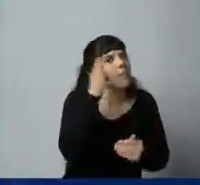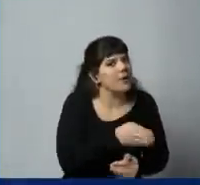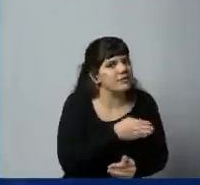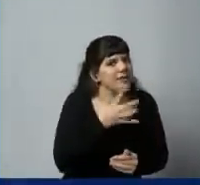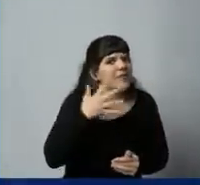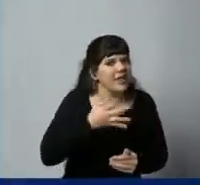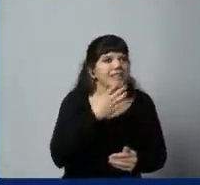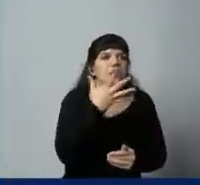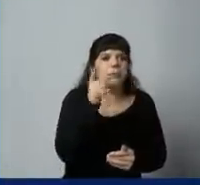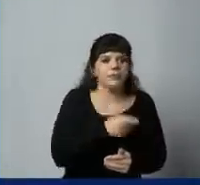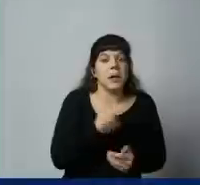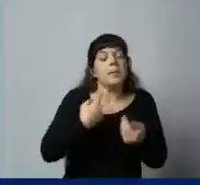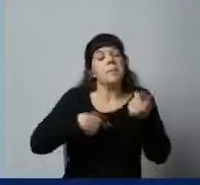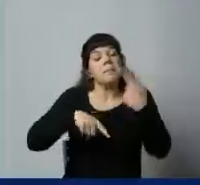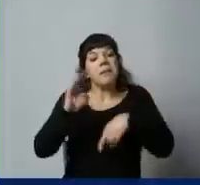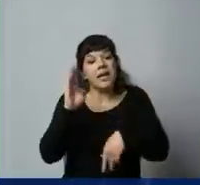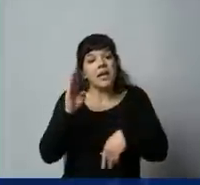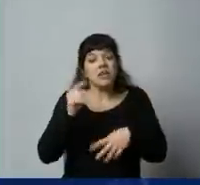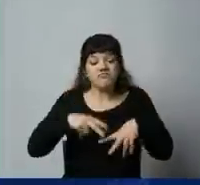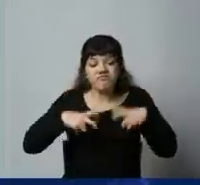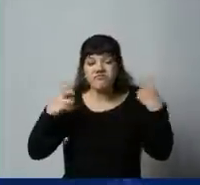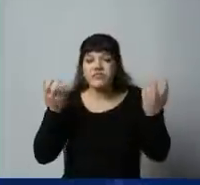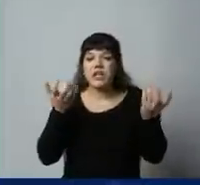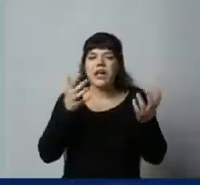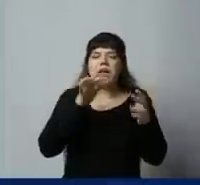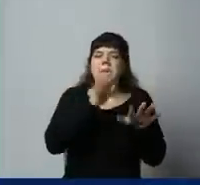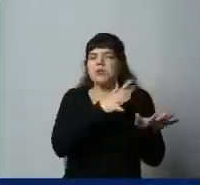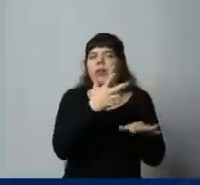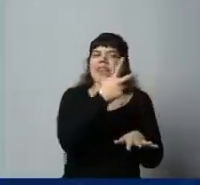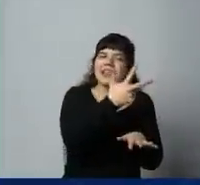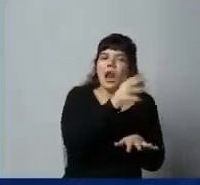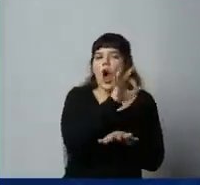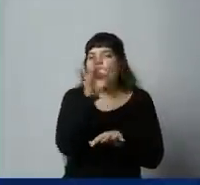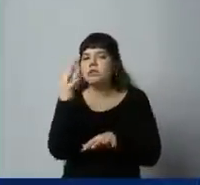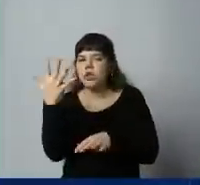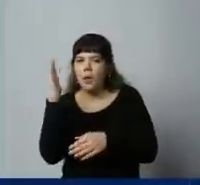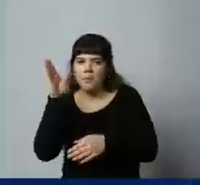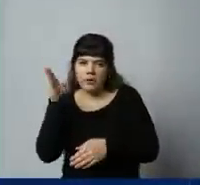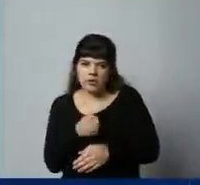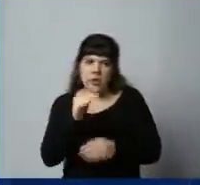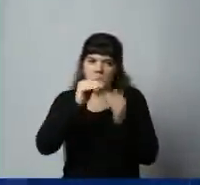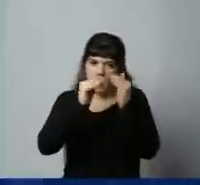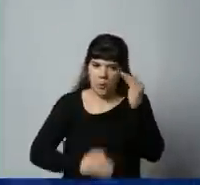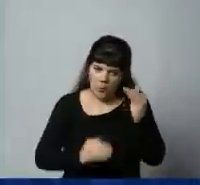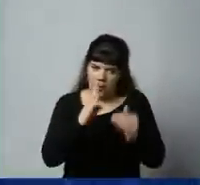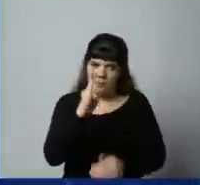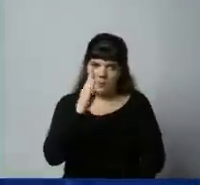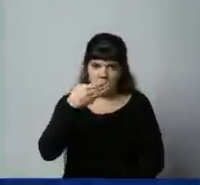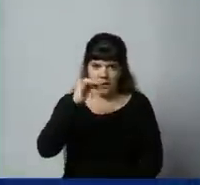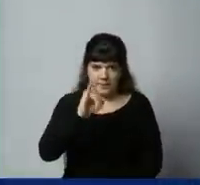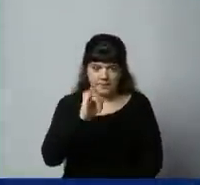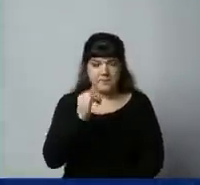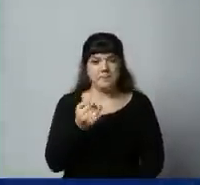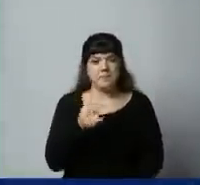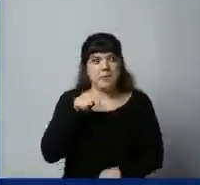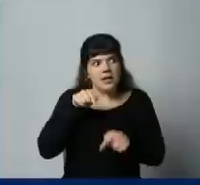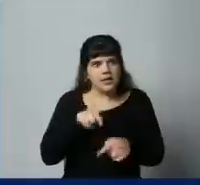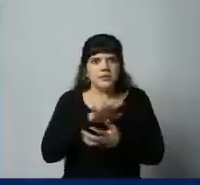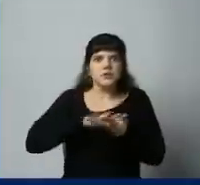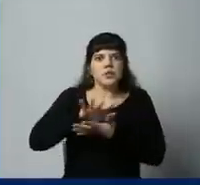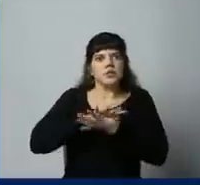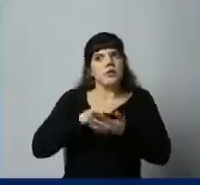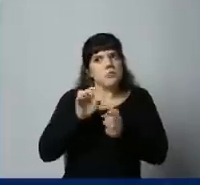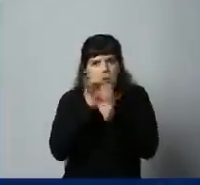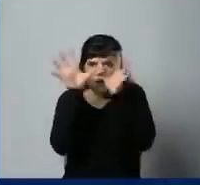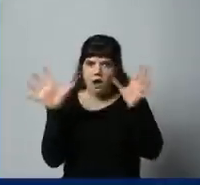a ser 5% pero los analistas en general coinciden en que va a estar entre un 3 y un 5% recordemos que esta medida es clave